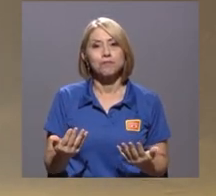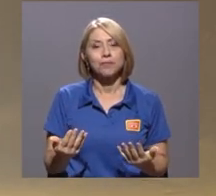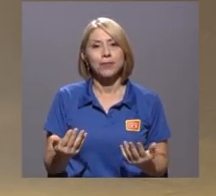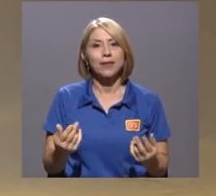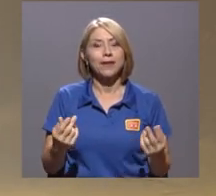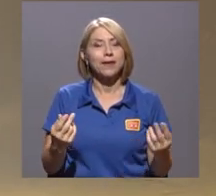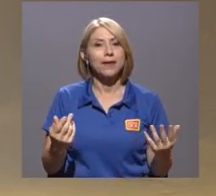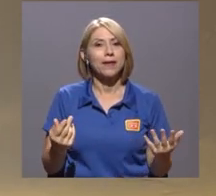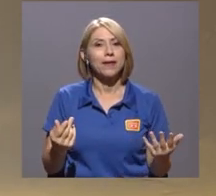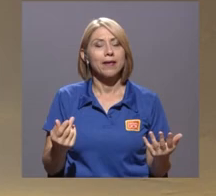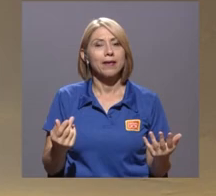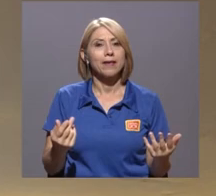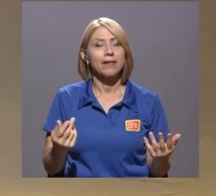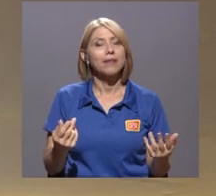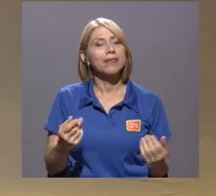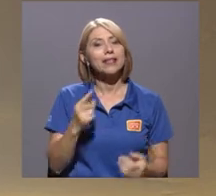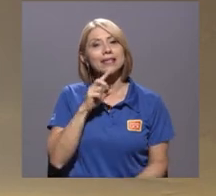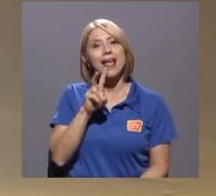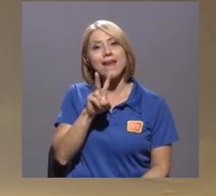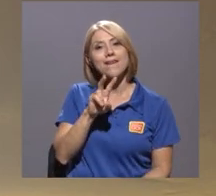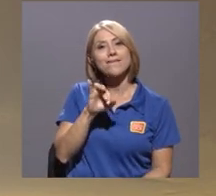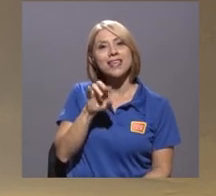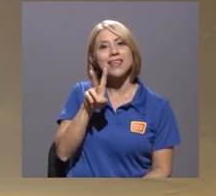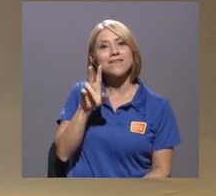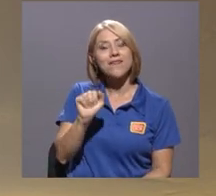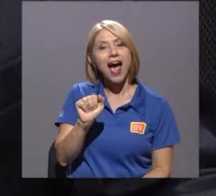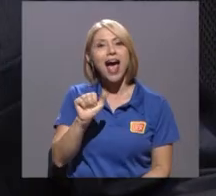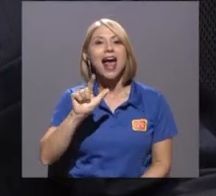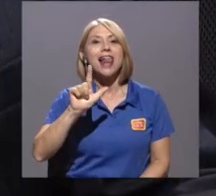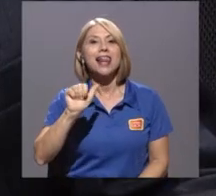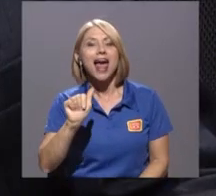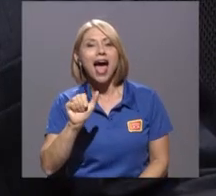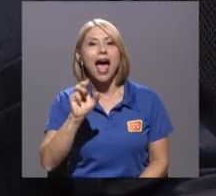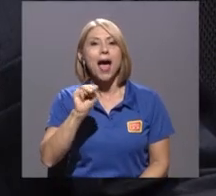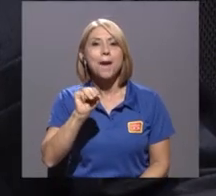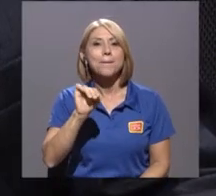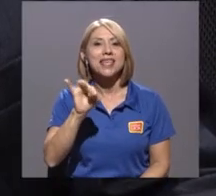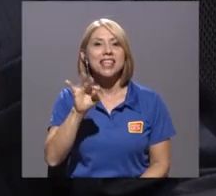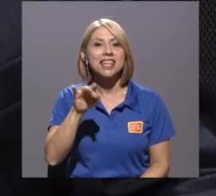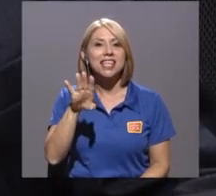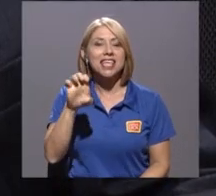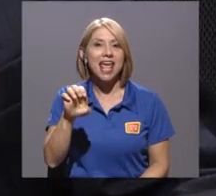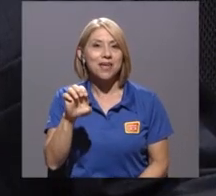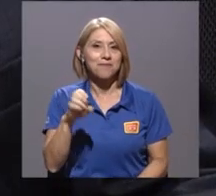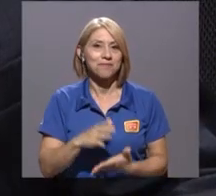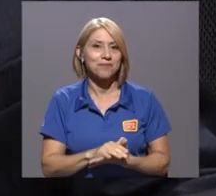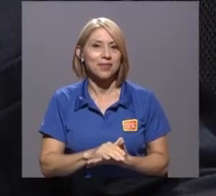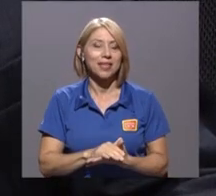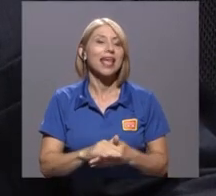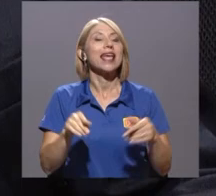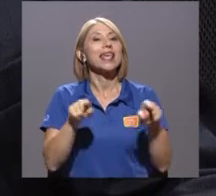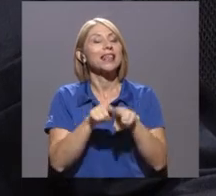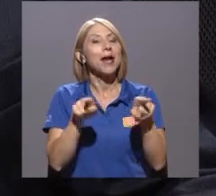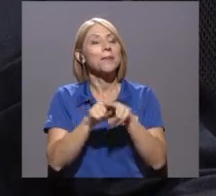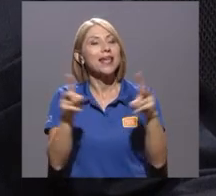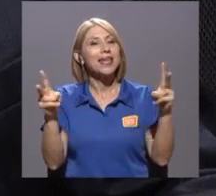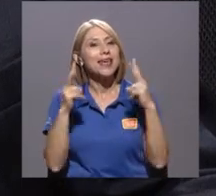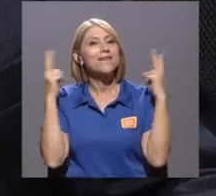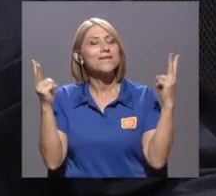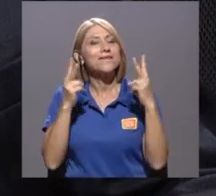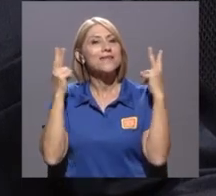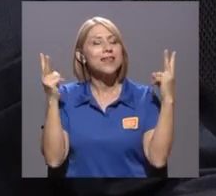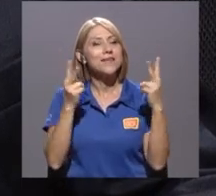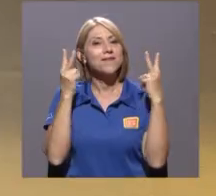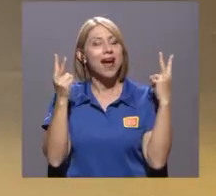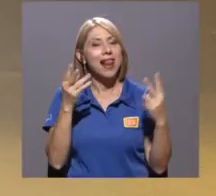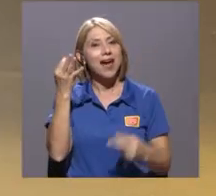la mitad y que viva la france de nuevo con